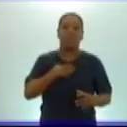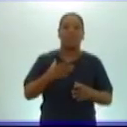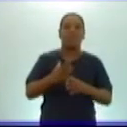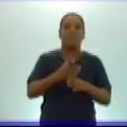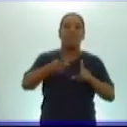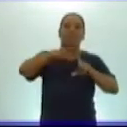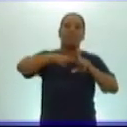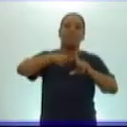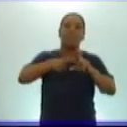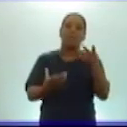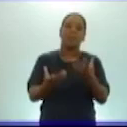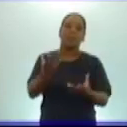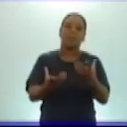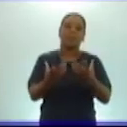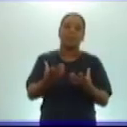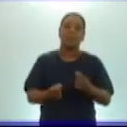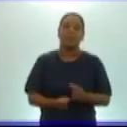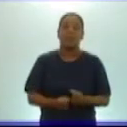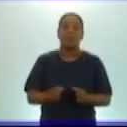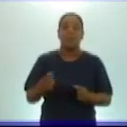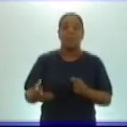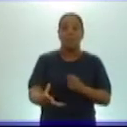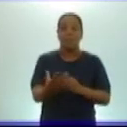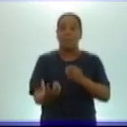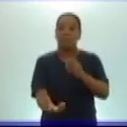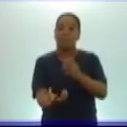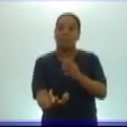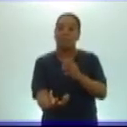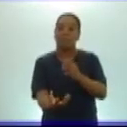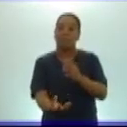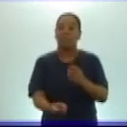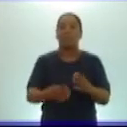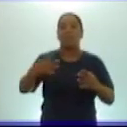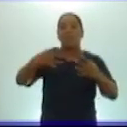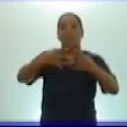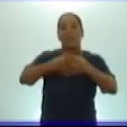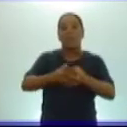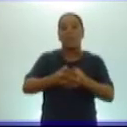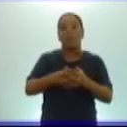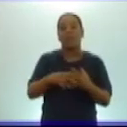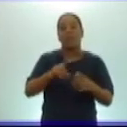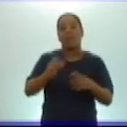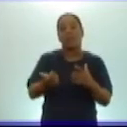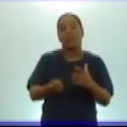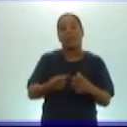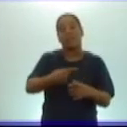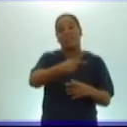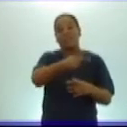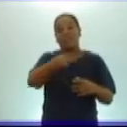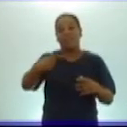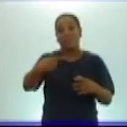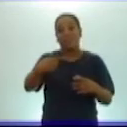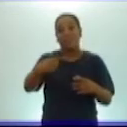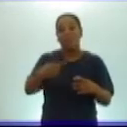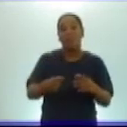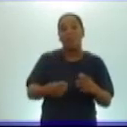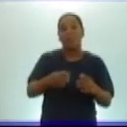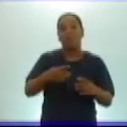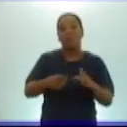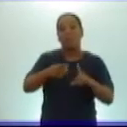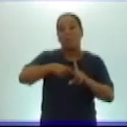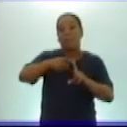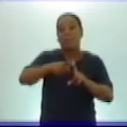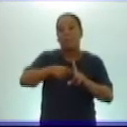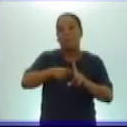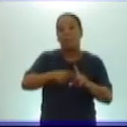a calentar la mezcla hasta que el componente que tiene menor temperatura de ebullición pueda pasar a la atmósfera y poder